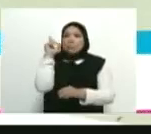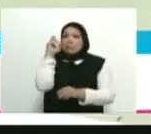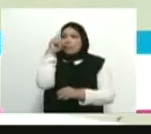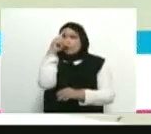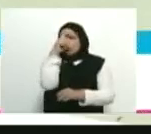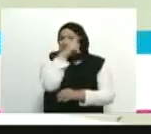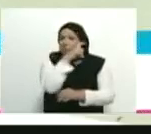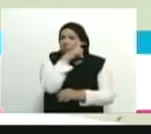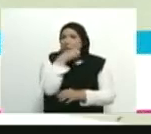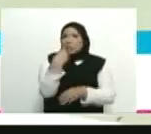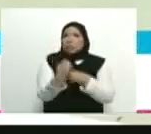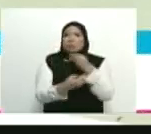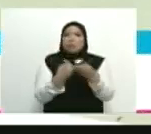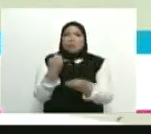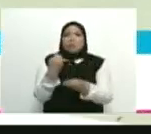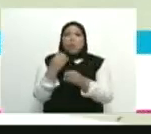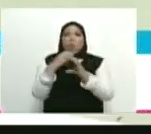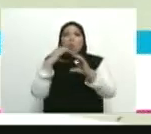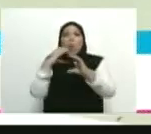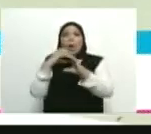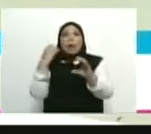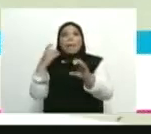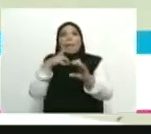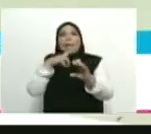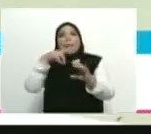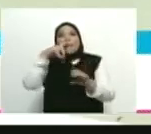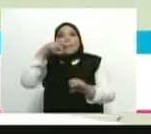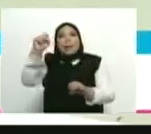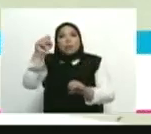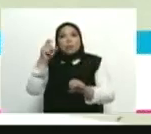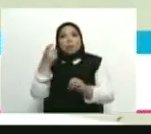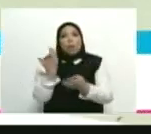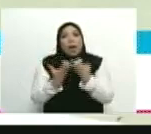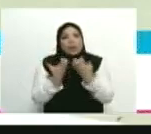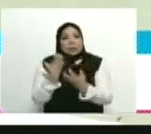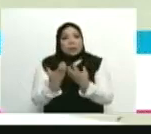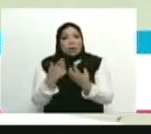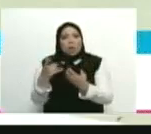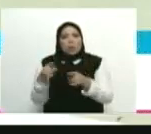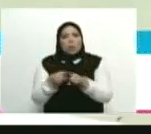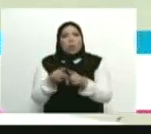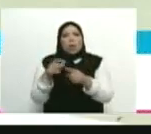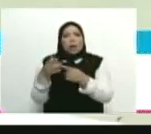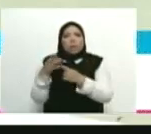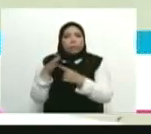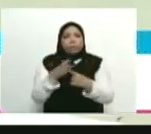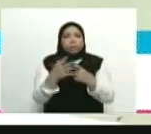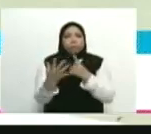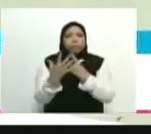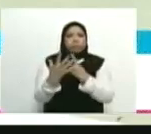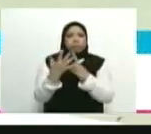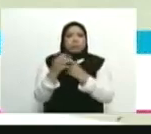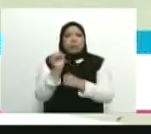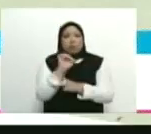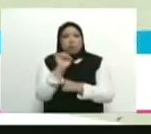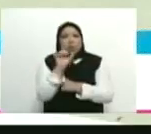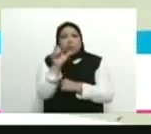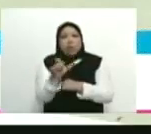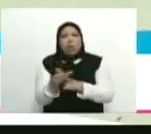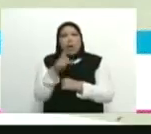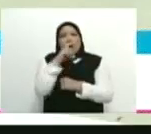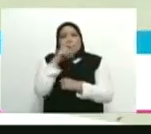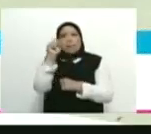porque ellos creían que quemando un autobús quemaban a Maduro, por eso es que lo hacían, agrediendo a un chofer de autobús, estaban